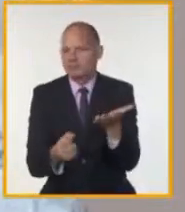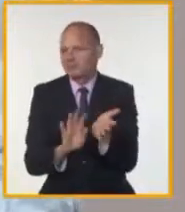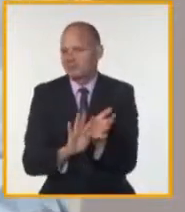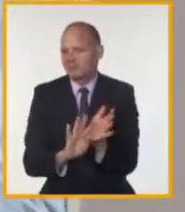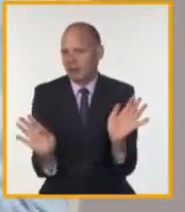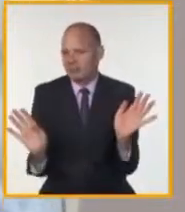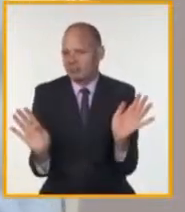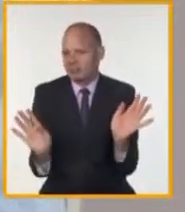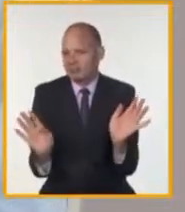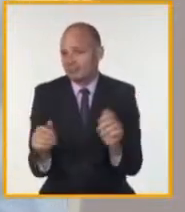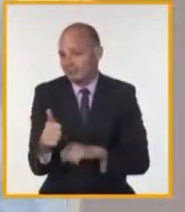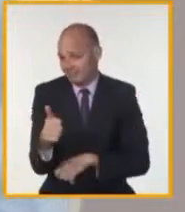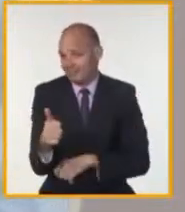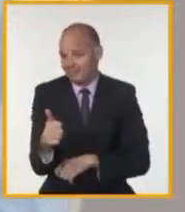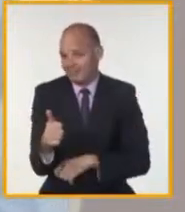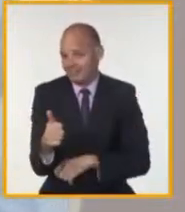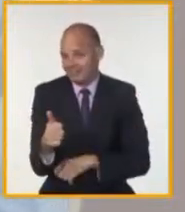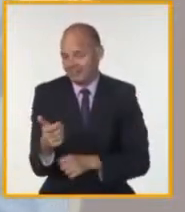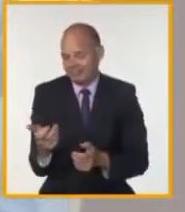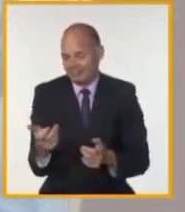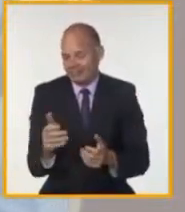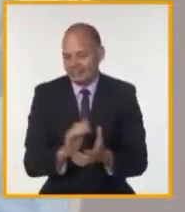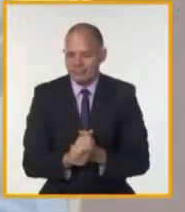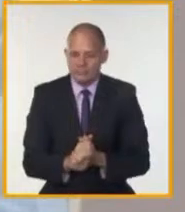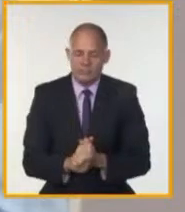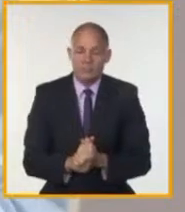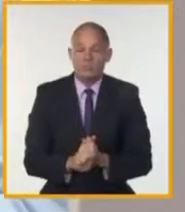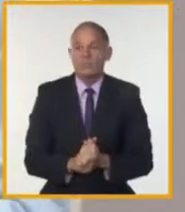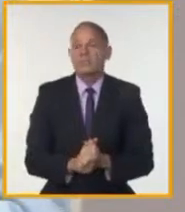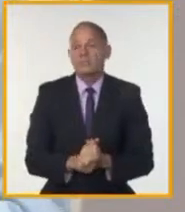para todas las empresas, porque